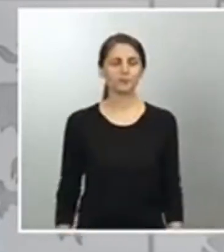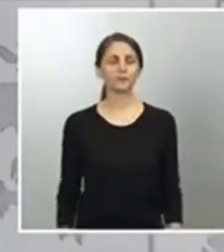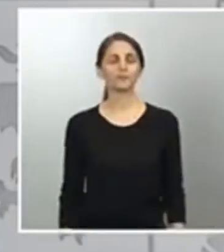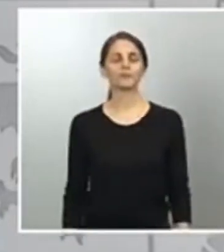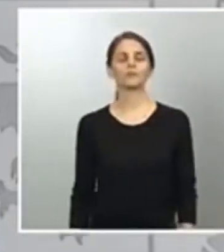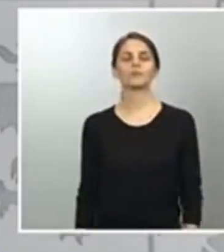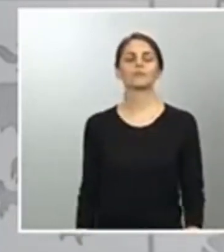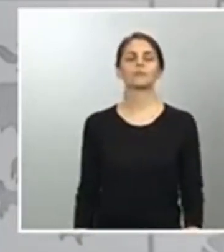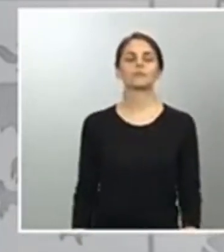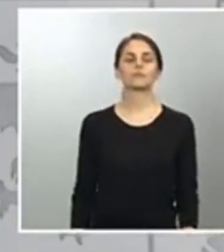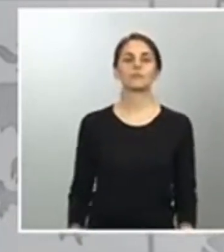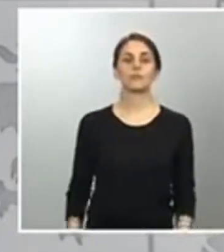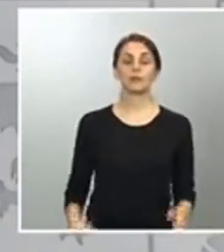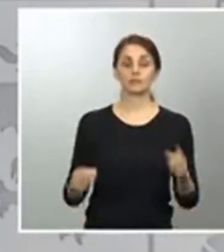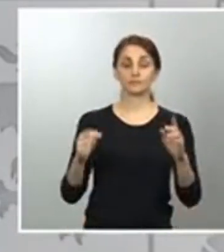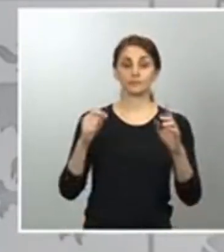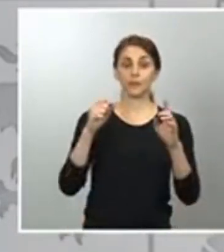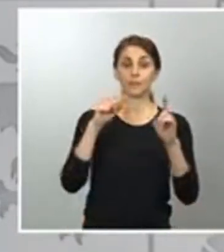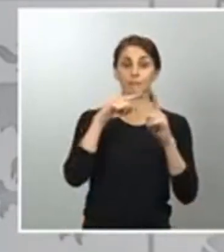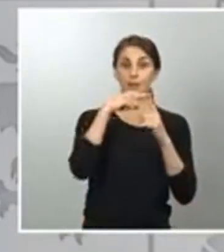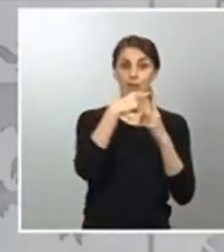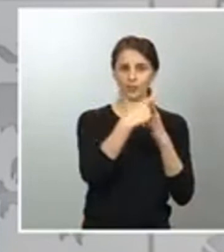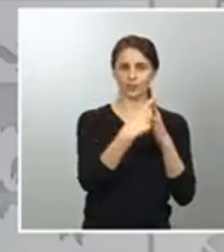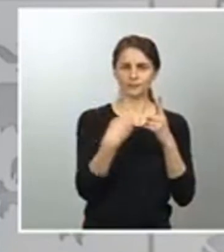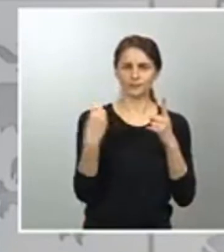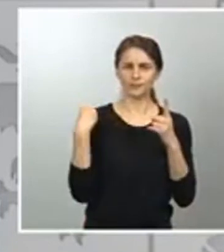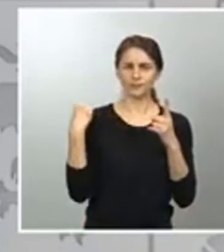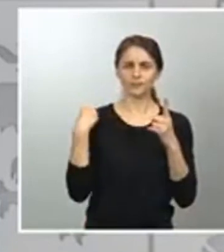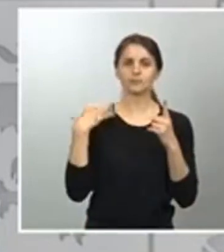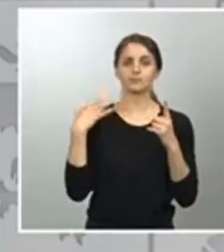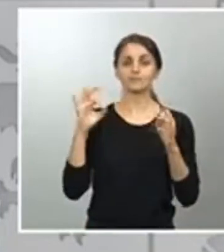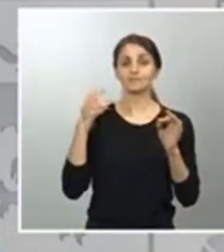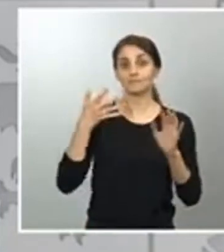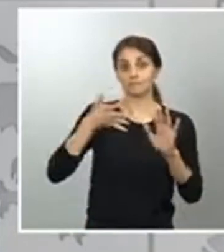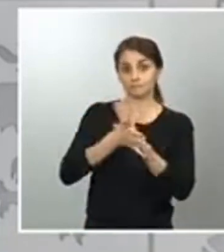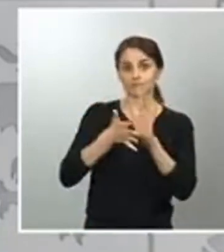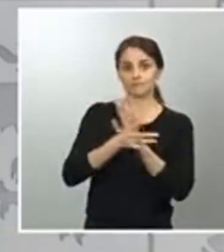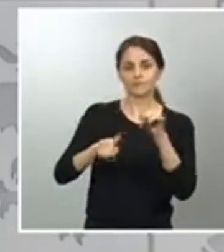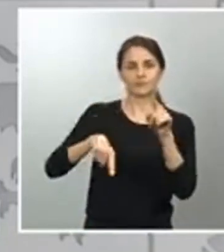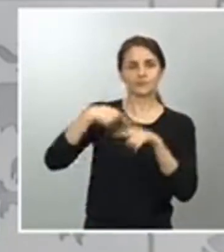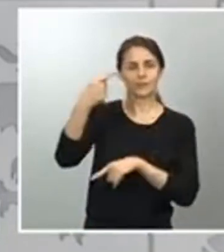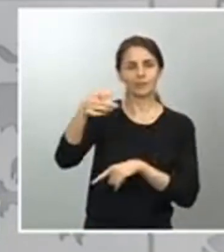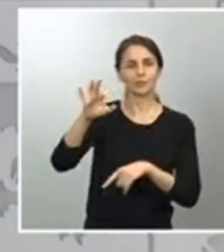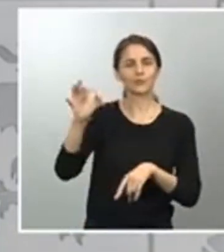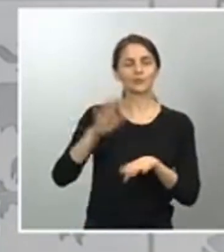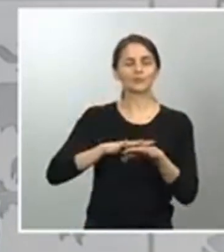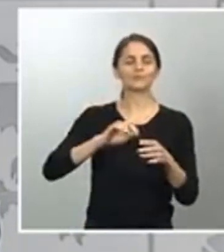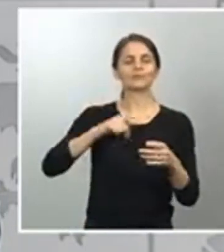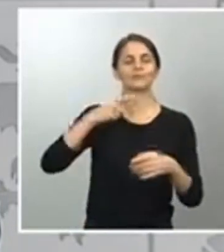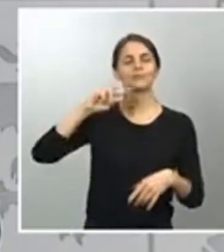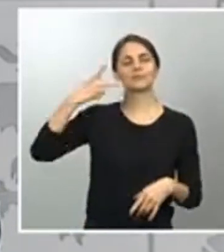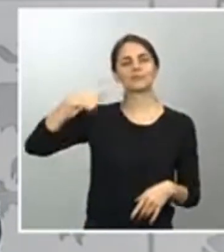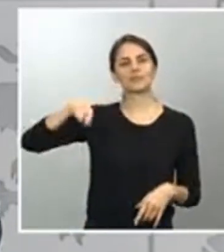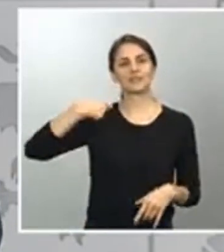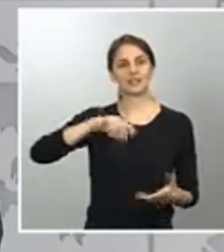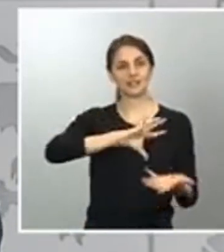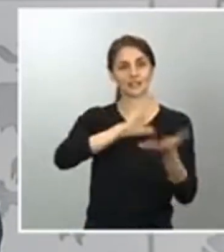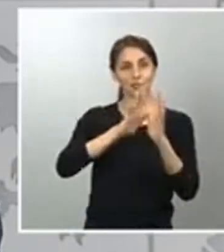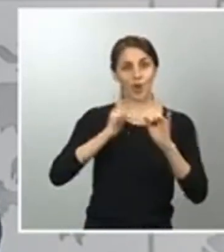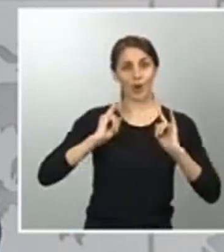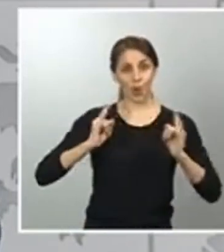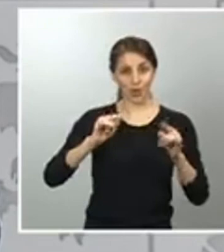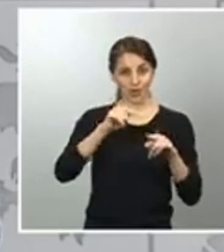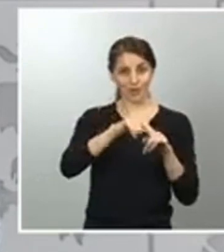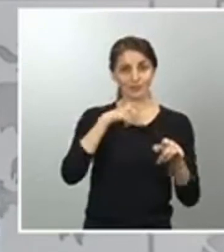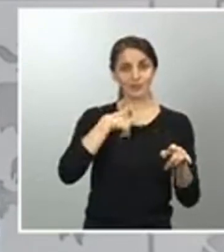haber posteriormente un briefing de la vicepresidenta de Transición Ecológica, que es la encargada de ejecutar este plan